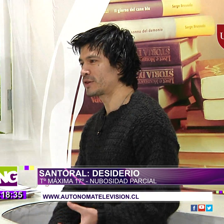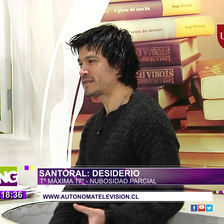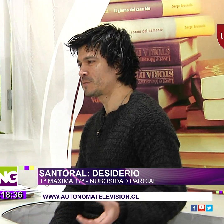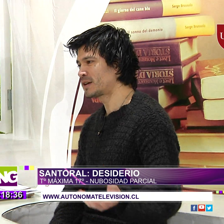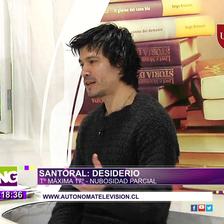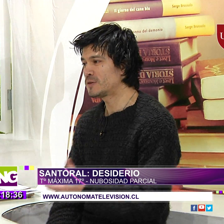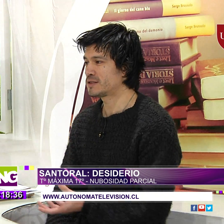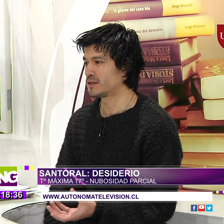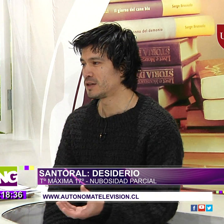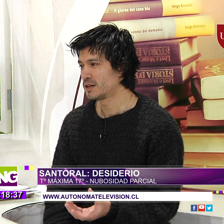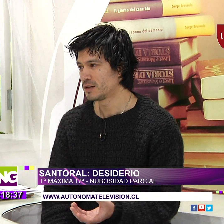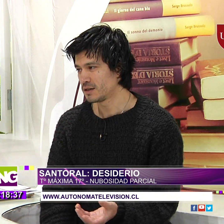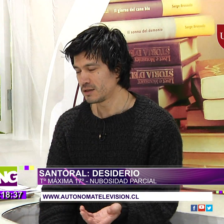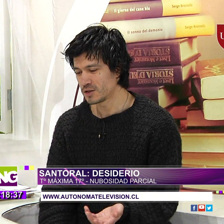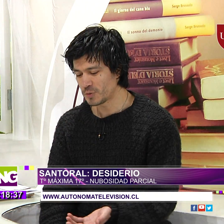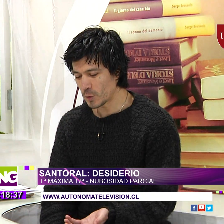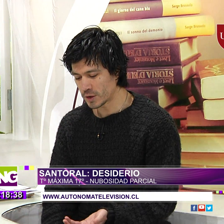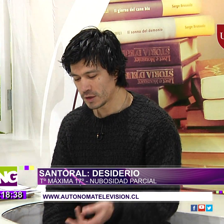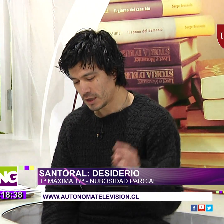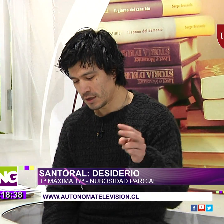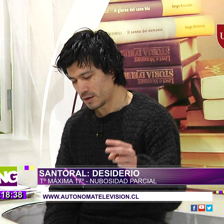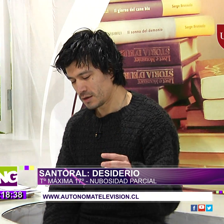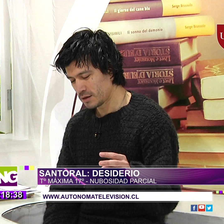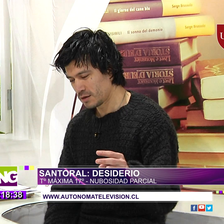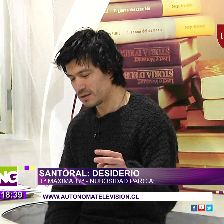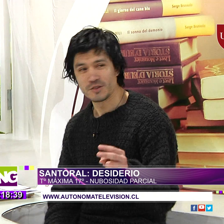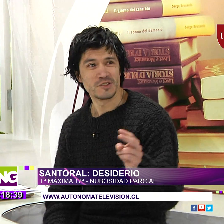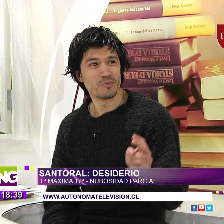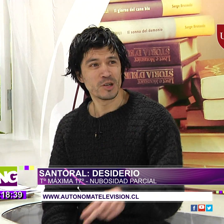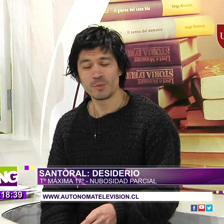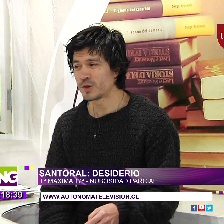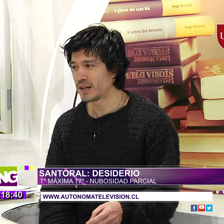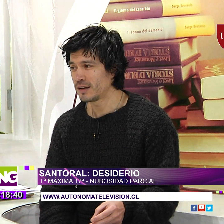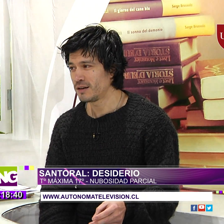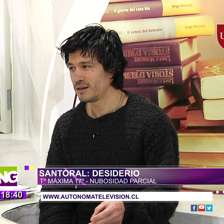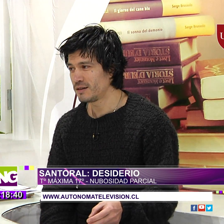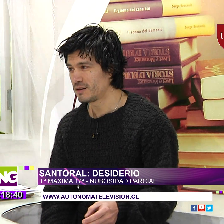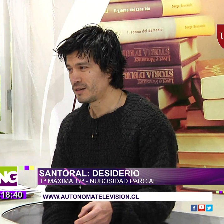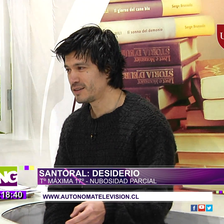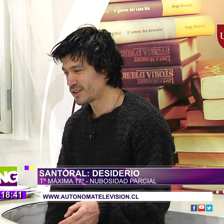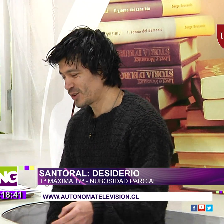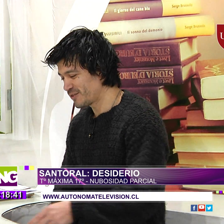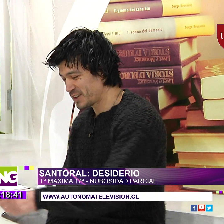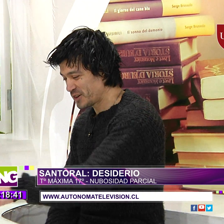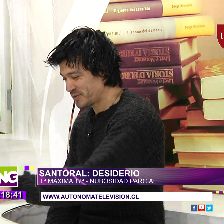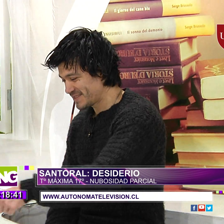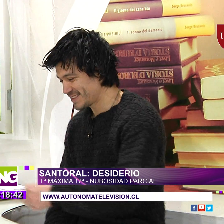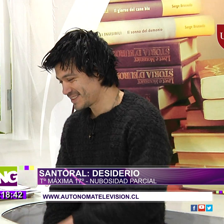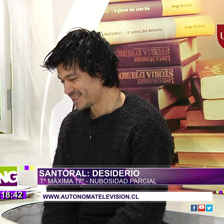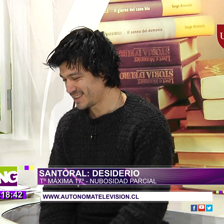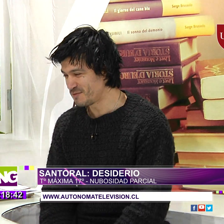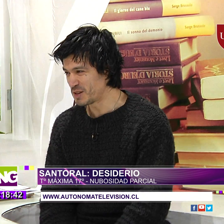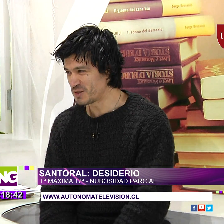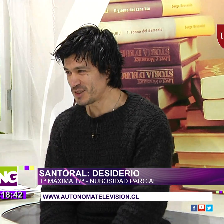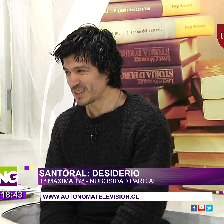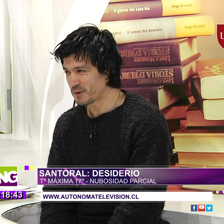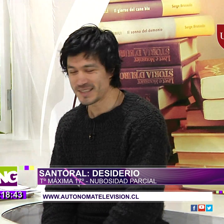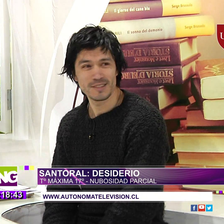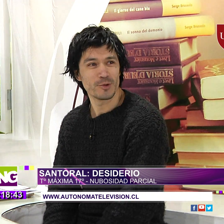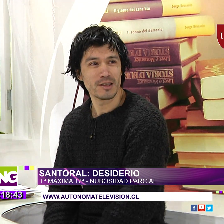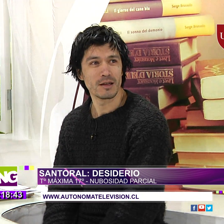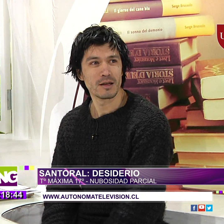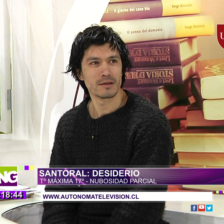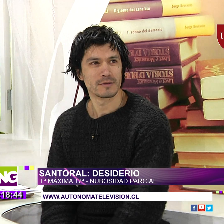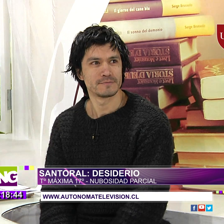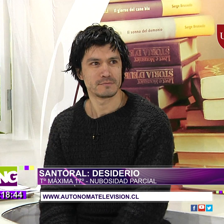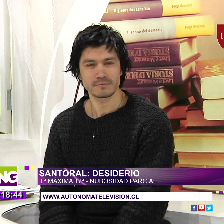vez más importancia y más relevancia. Es súper bueno. No sé si pueden mostrar el director el video del minutito que